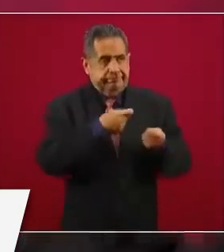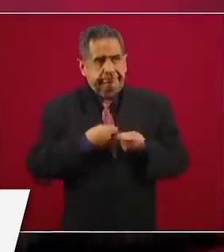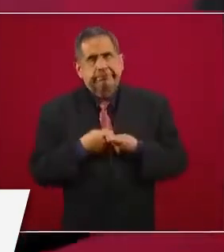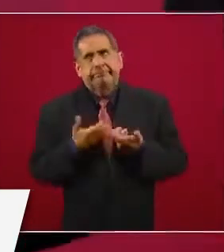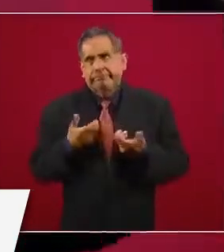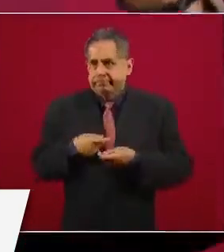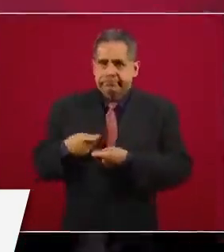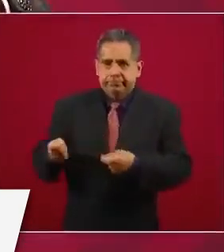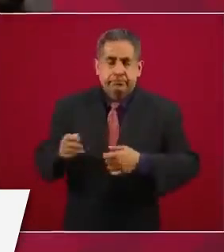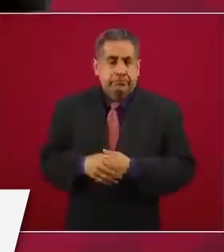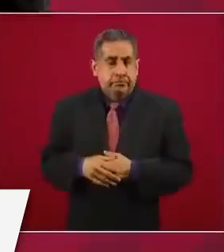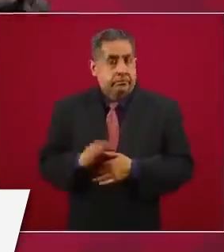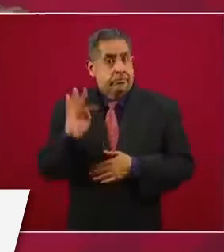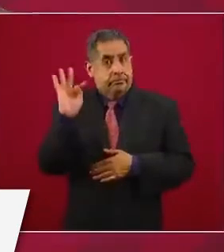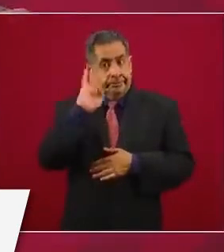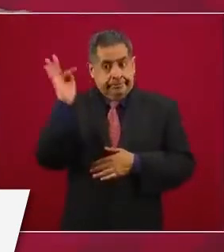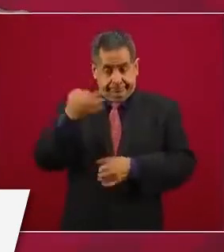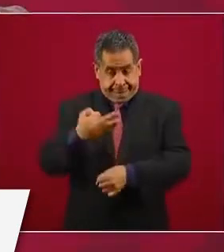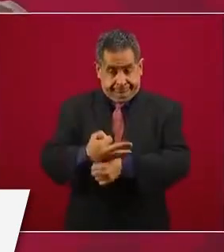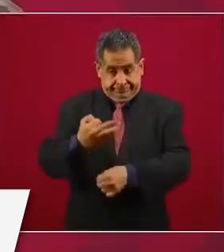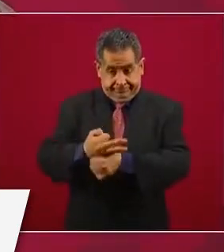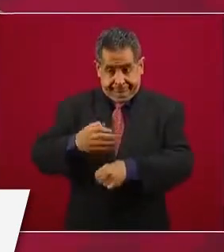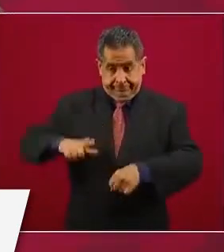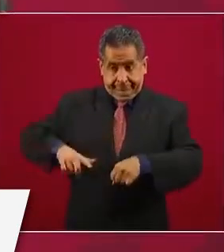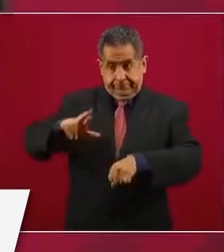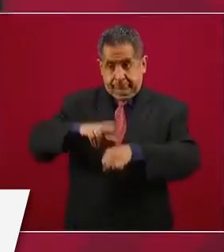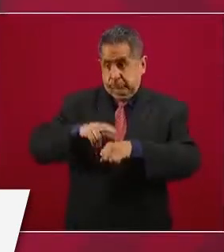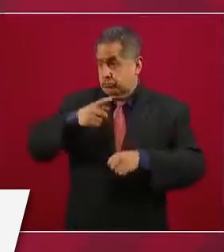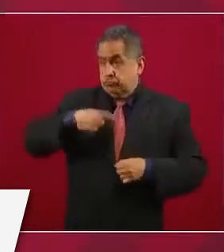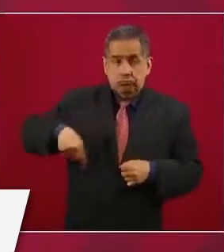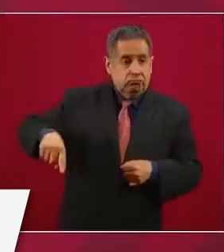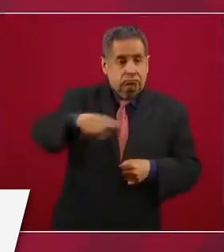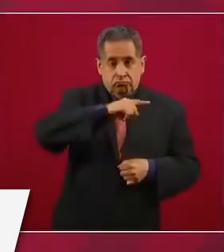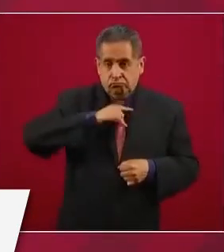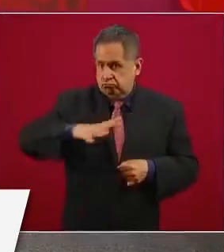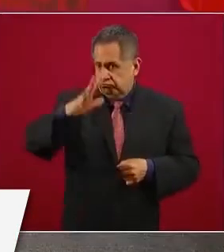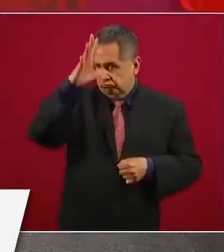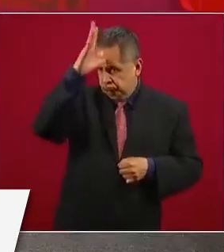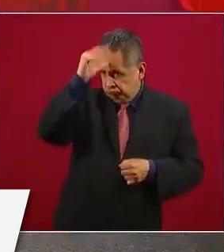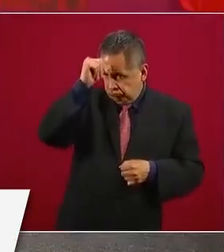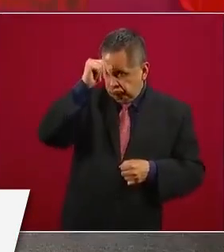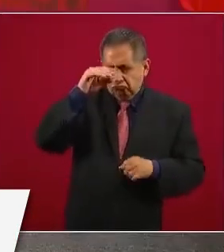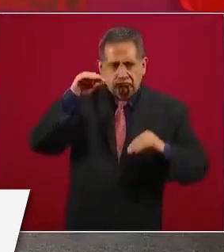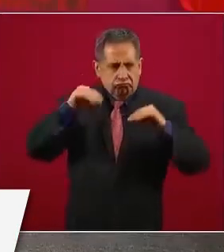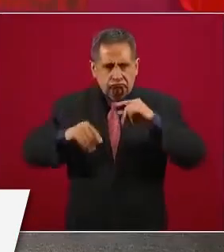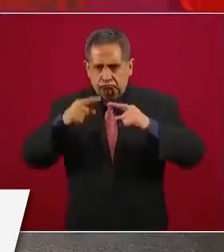Si los gobernadores actuales se ponen de acuerdo